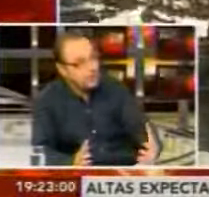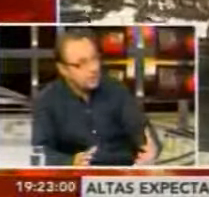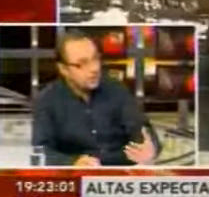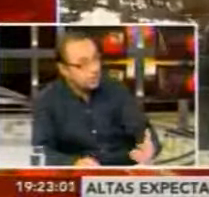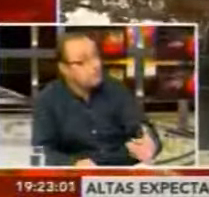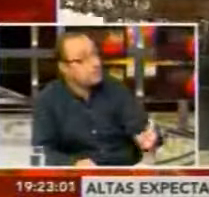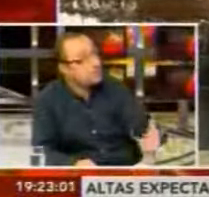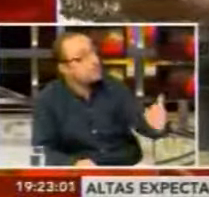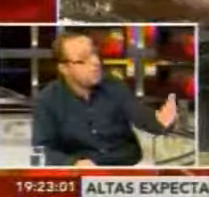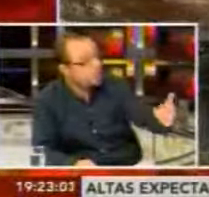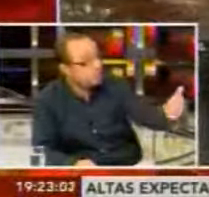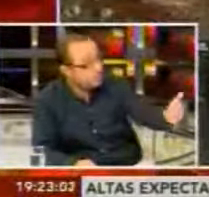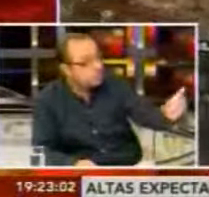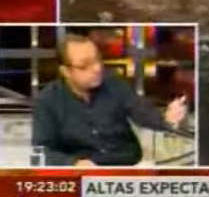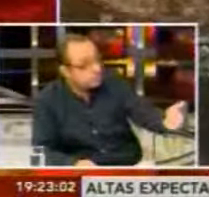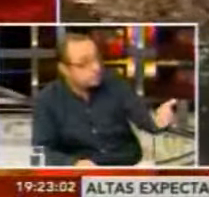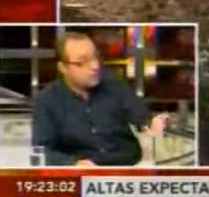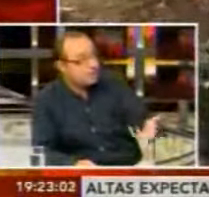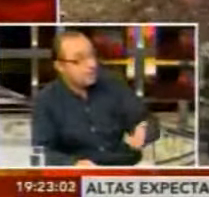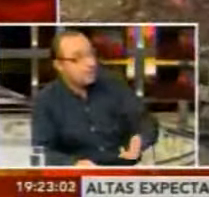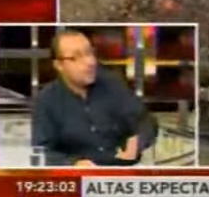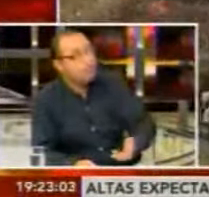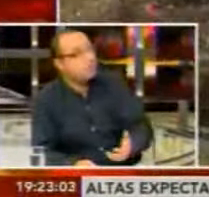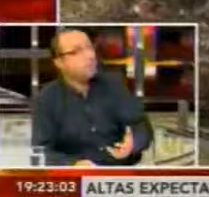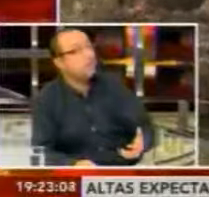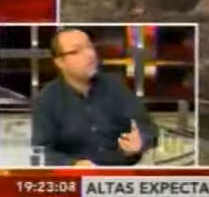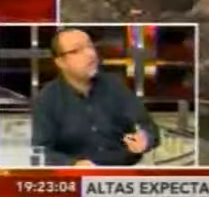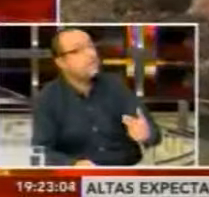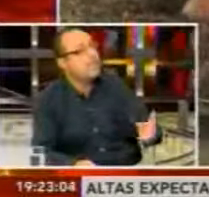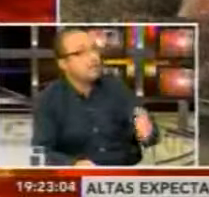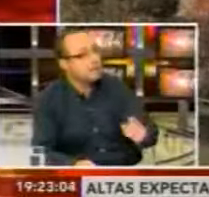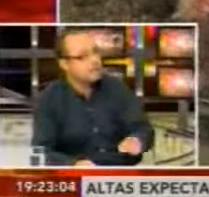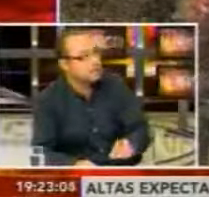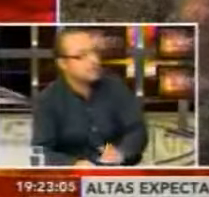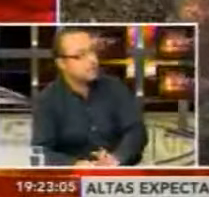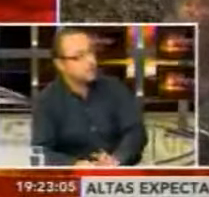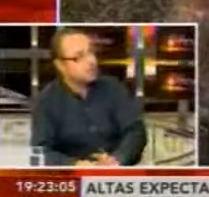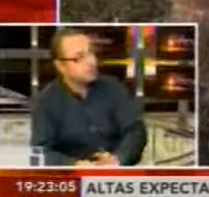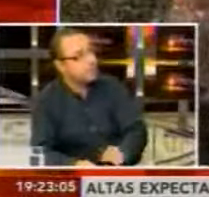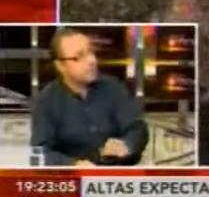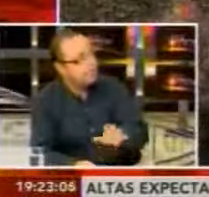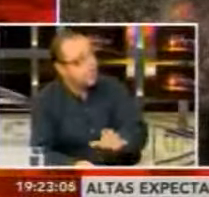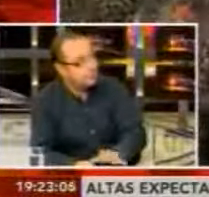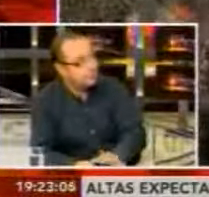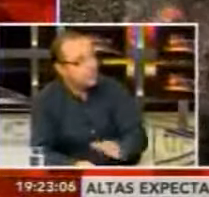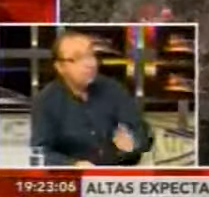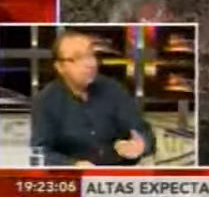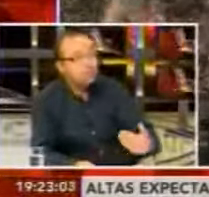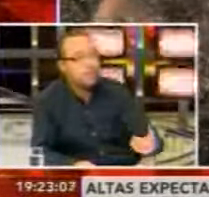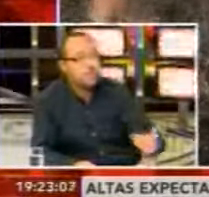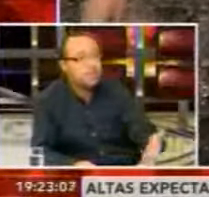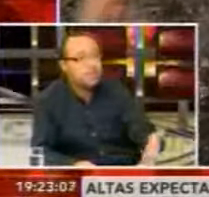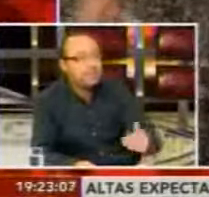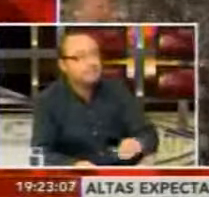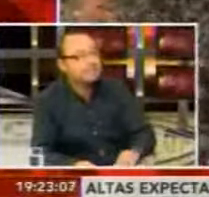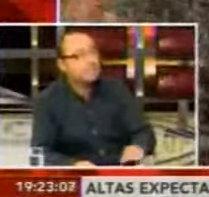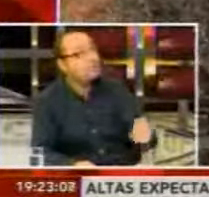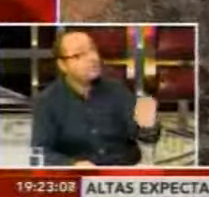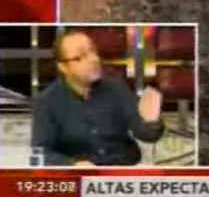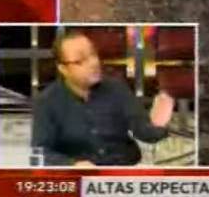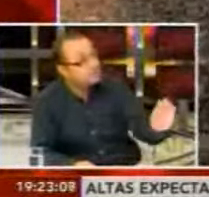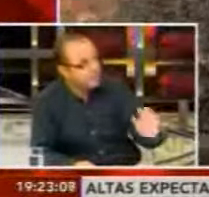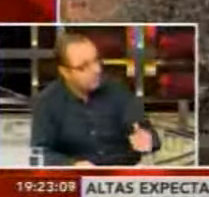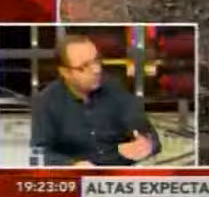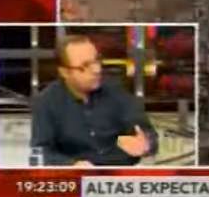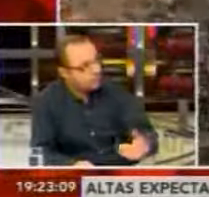diputados. Hoy día la nueva mayoría, con el proceso de negociación del que estamos hablando, podría aspirar a tener 72 diputados, pero le costaría